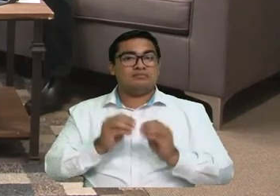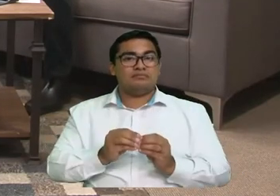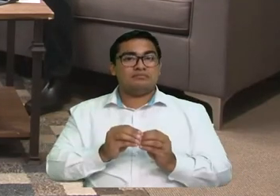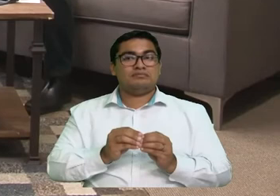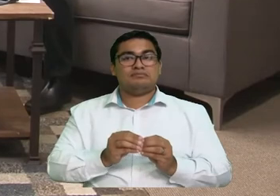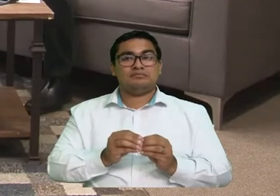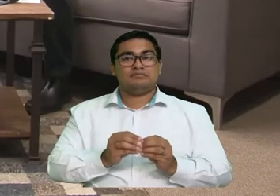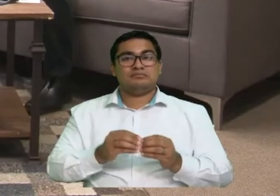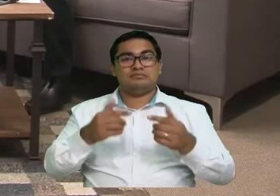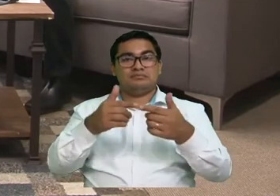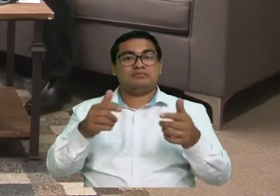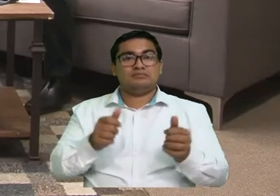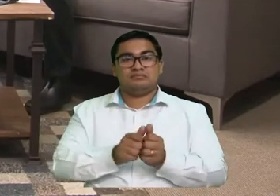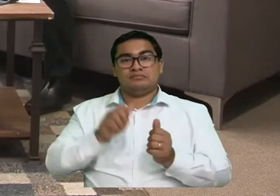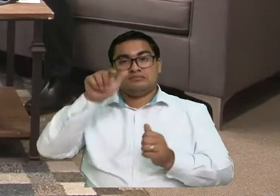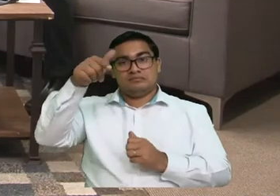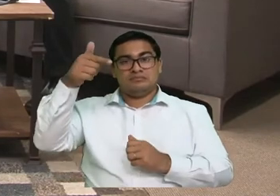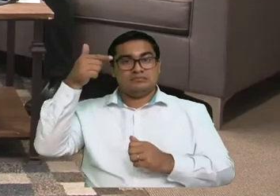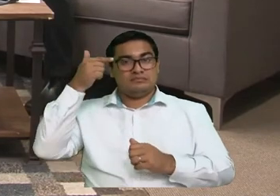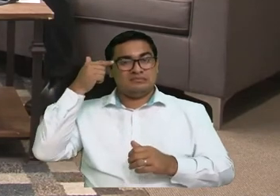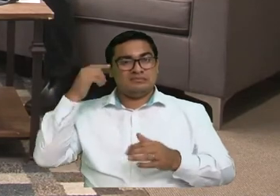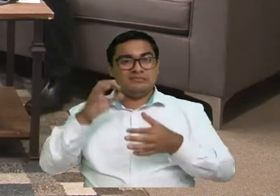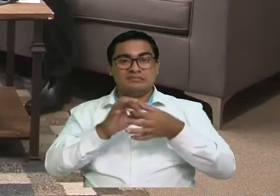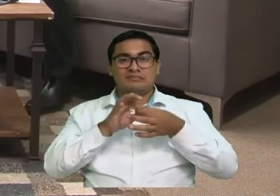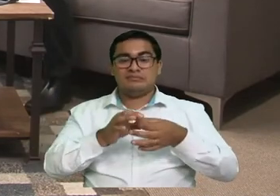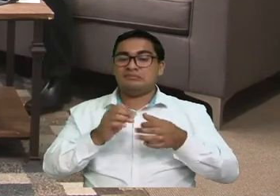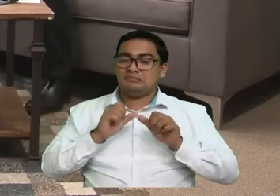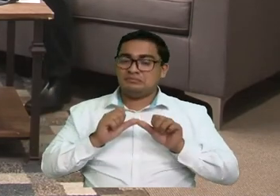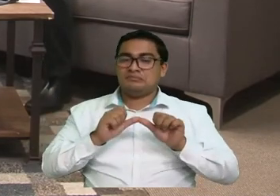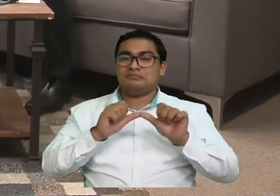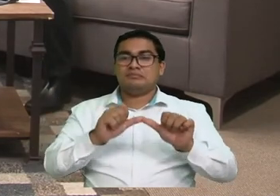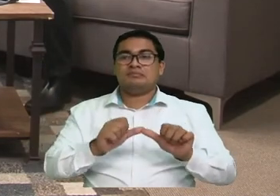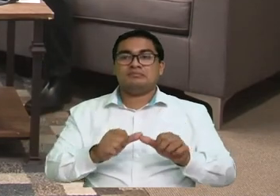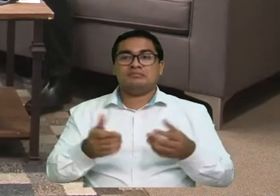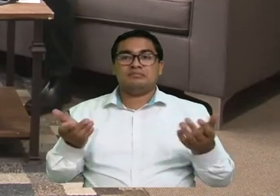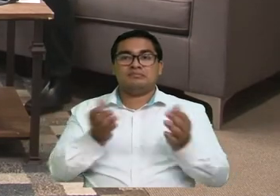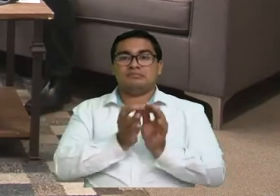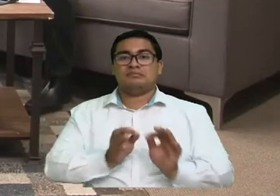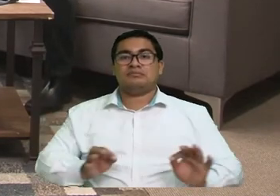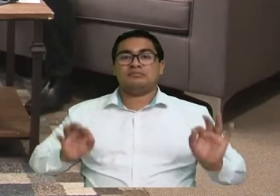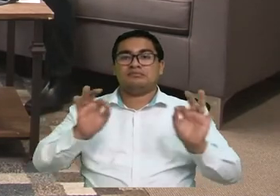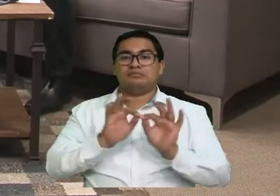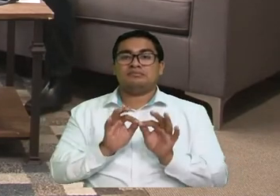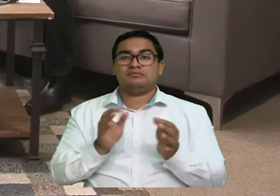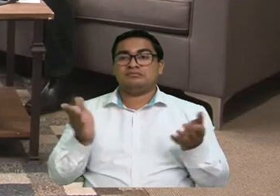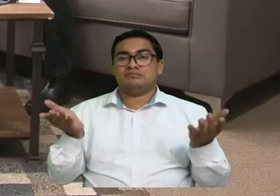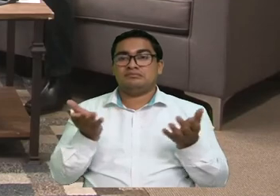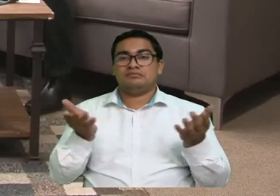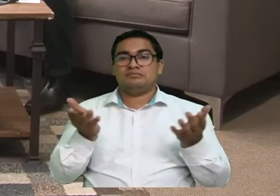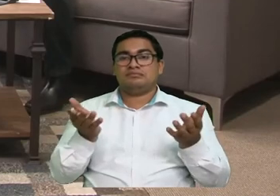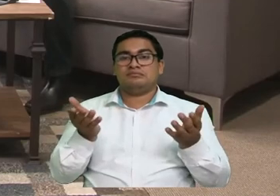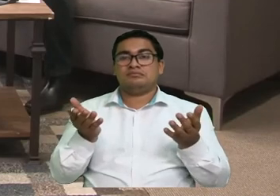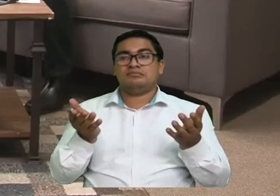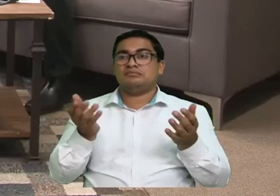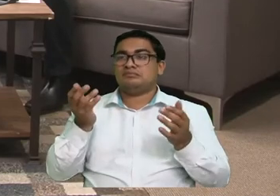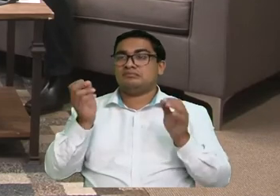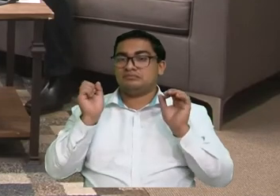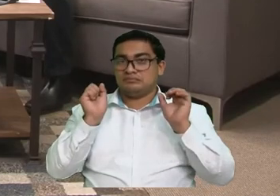como partido de gobierno revolucionario seguimos sentando las bases para